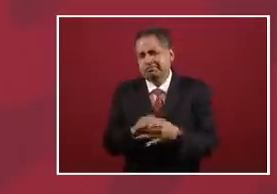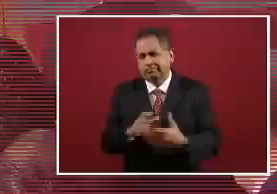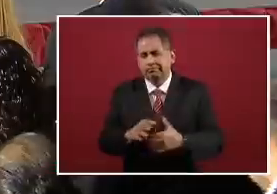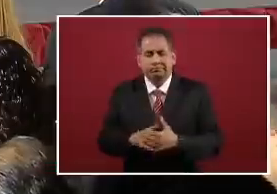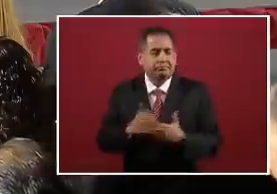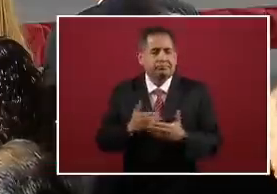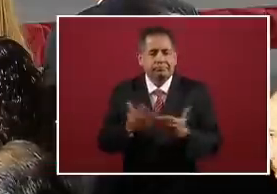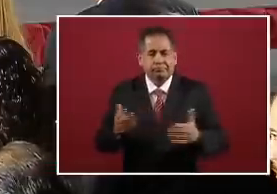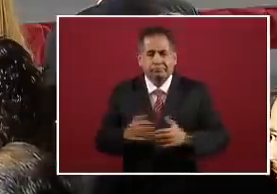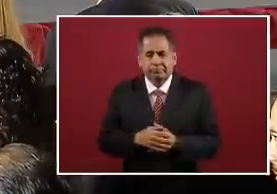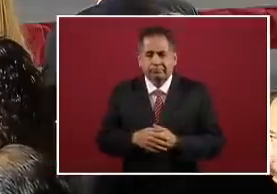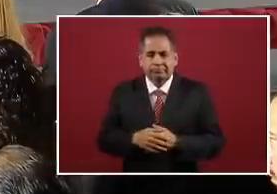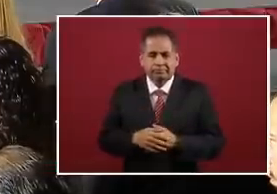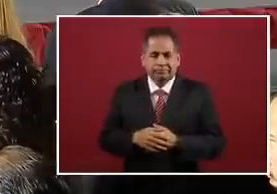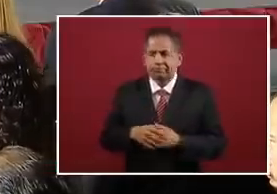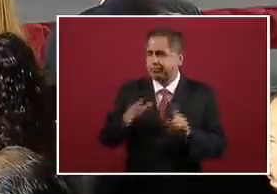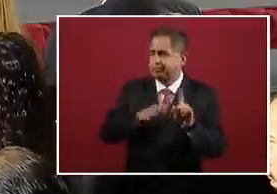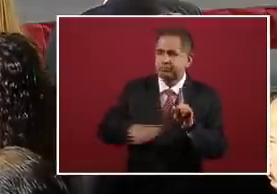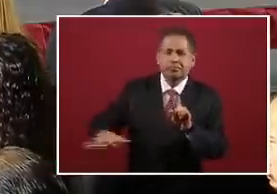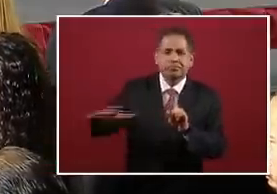sí que es de dominio público,